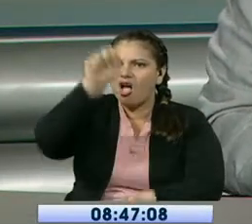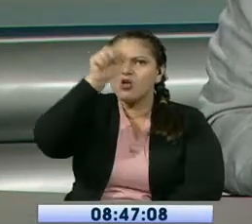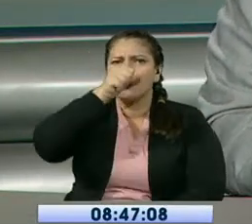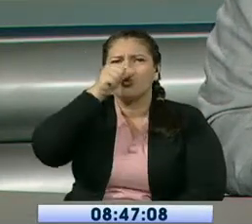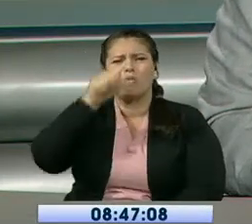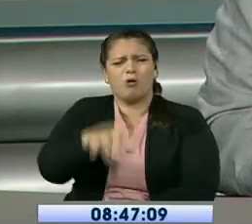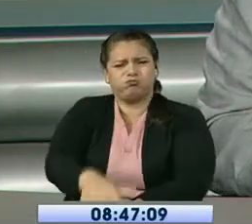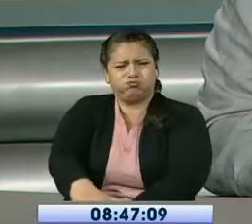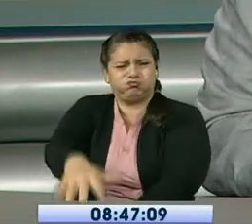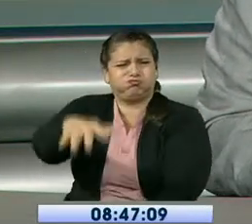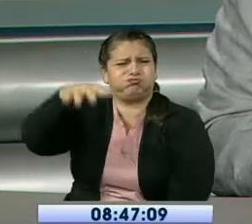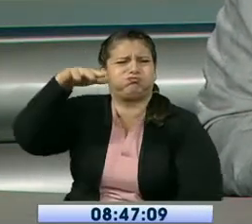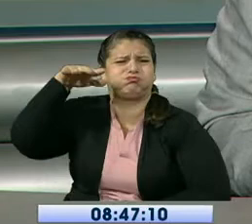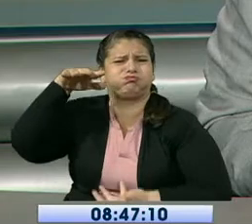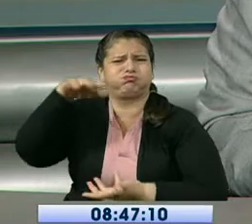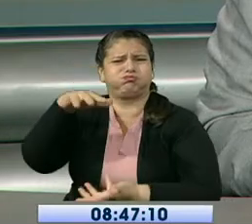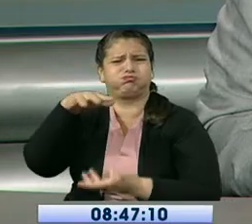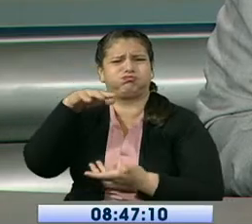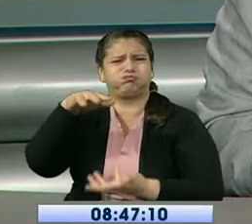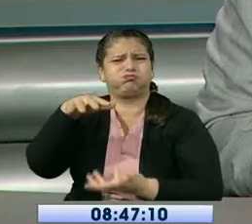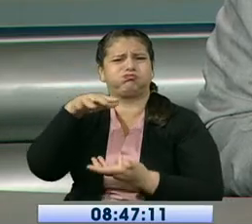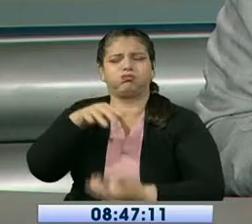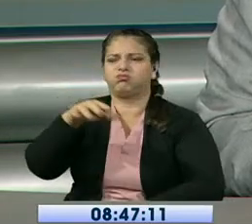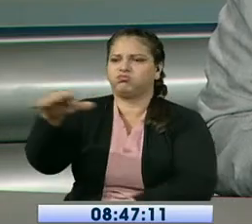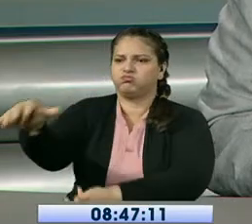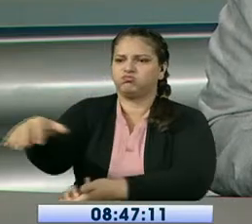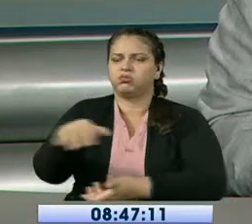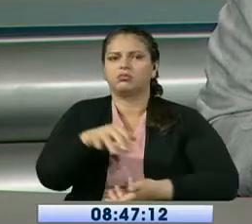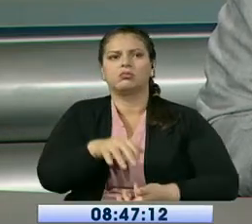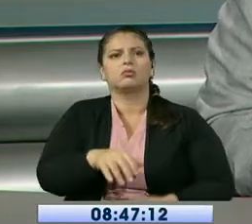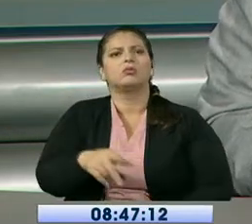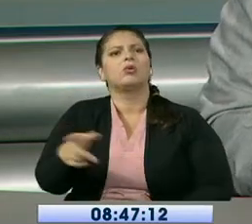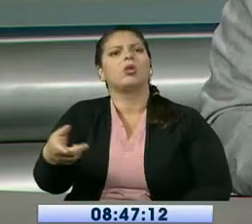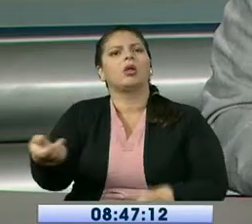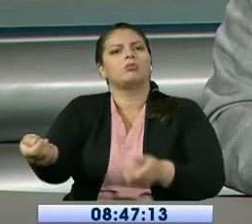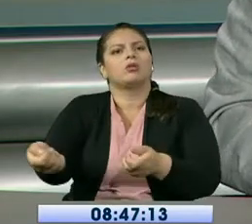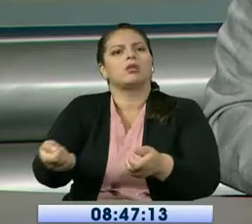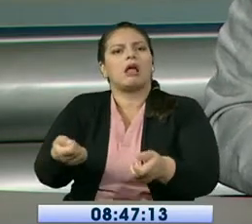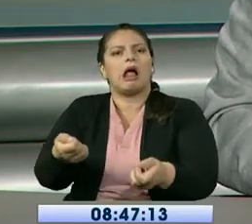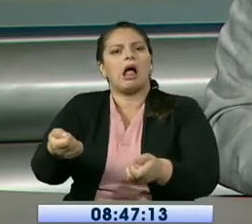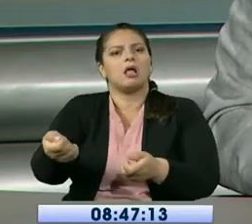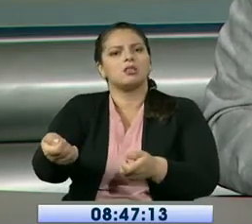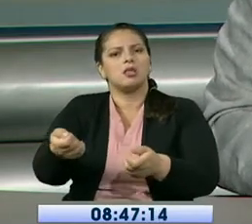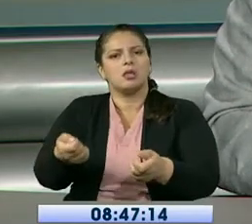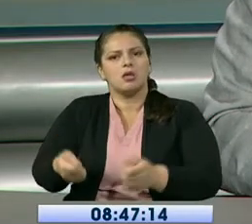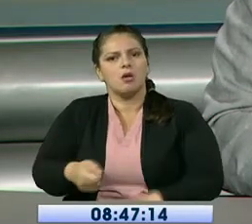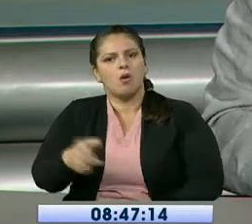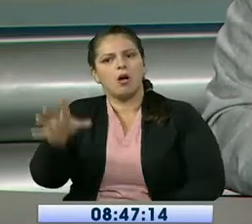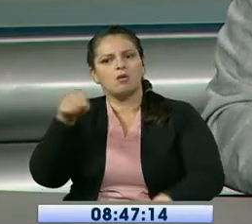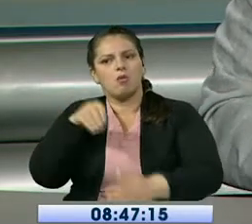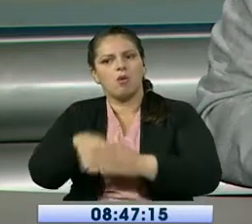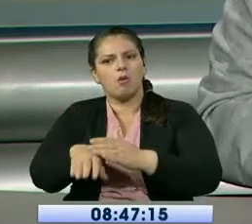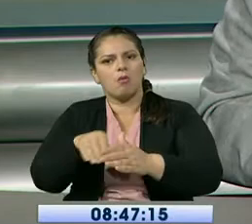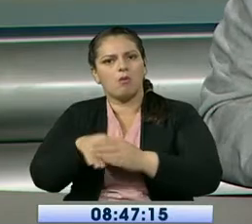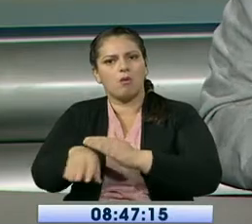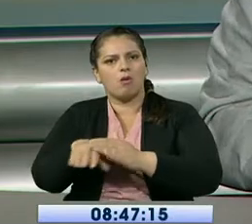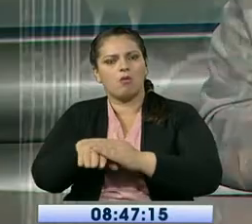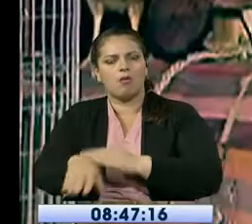cercanas. La droga fue hallada cuando era transportada en un camión y estaba almacenada en un inmueble.